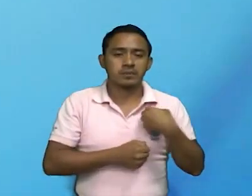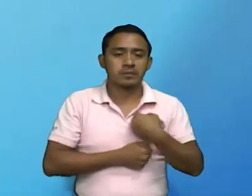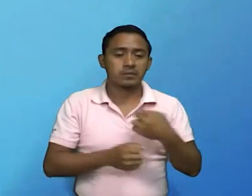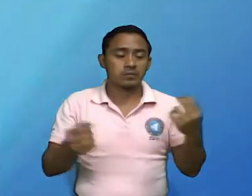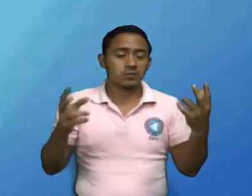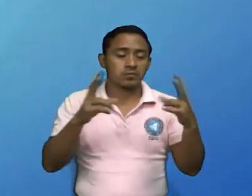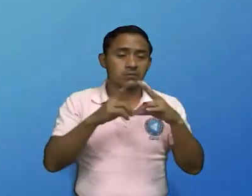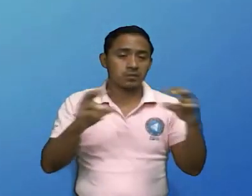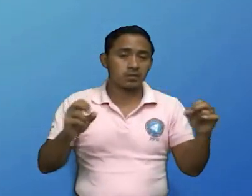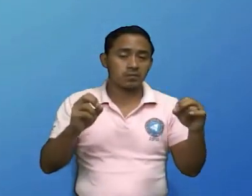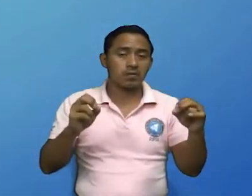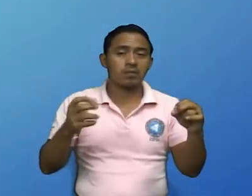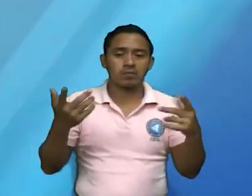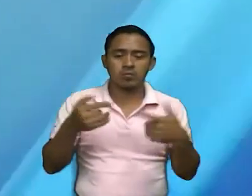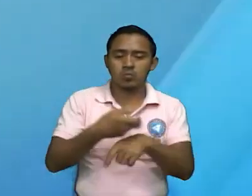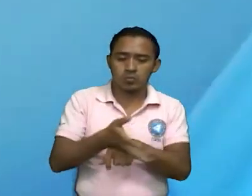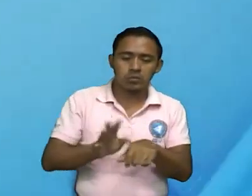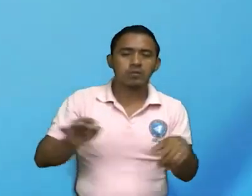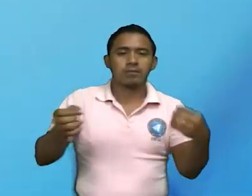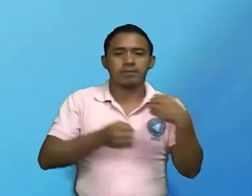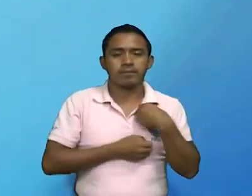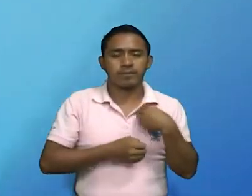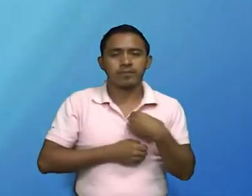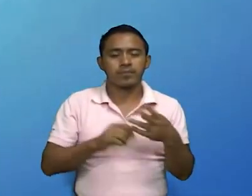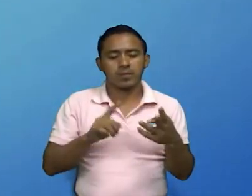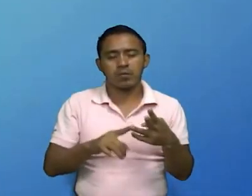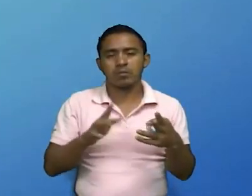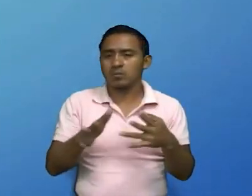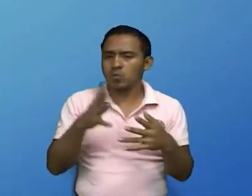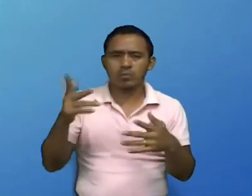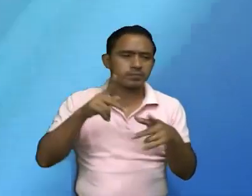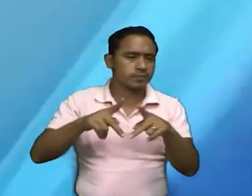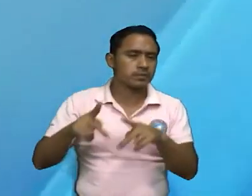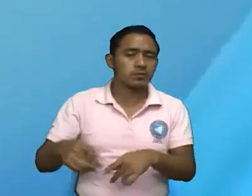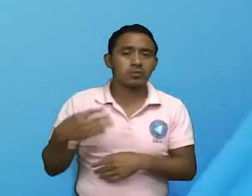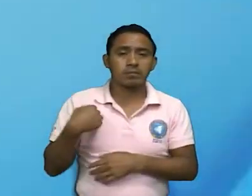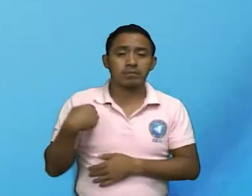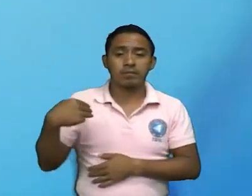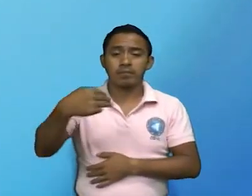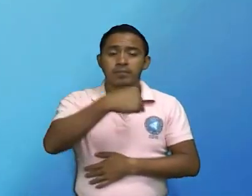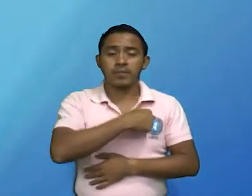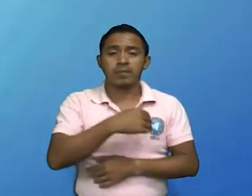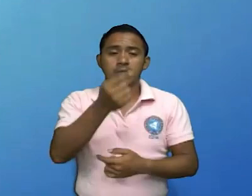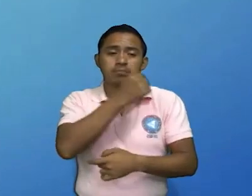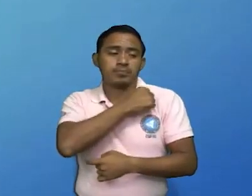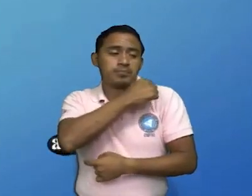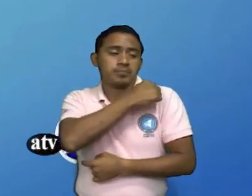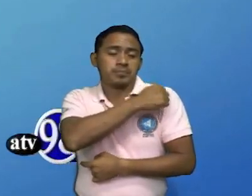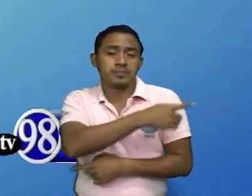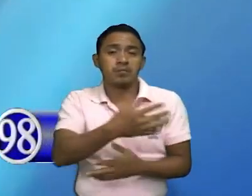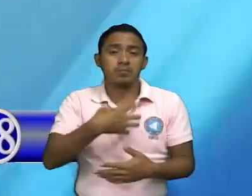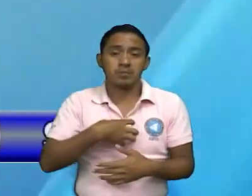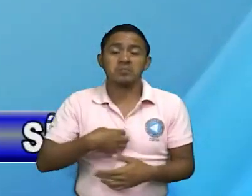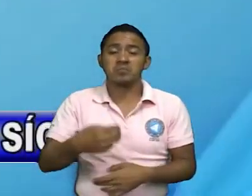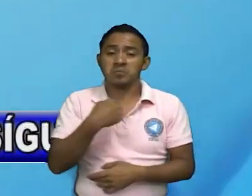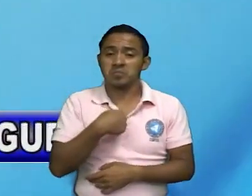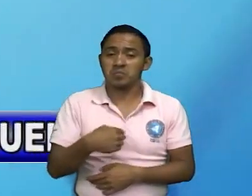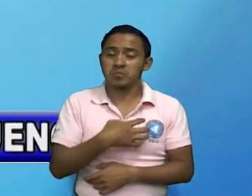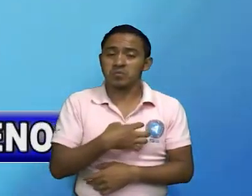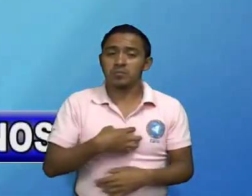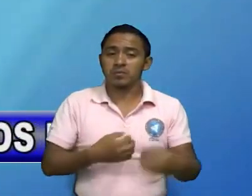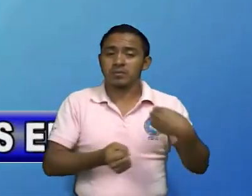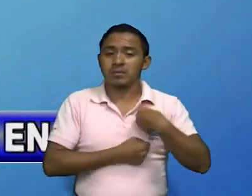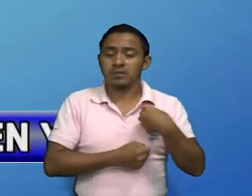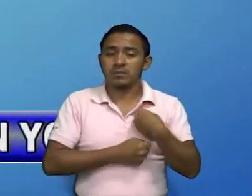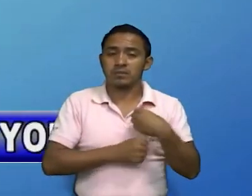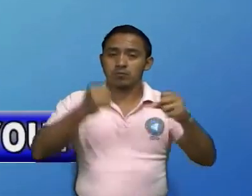comandancia, a todo el Consejo Militar y a todos los oficiales y soldados de nuestro